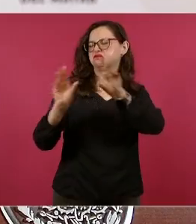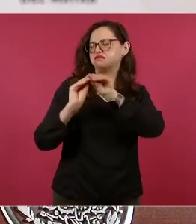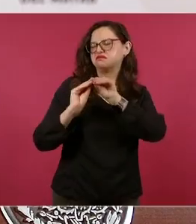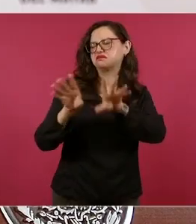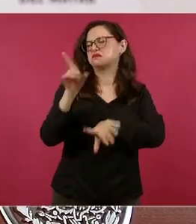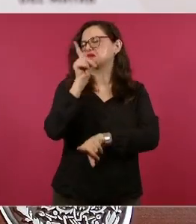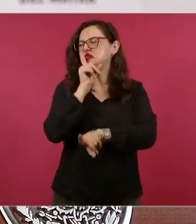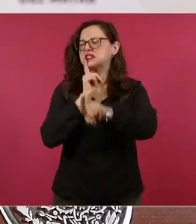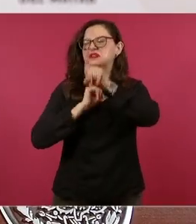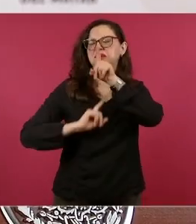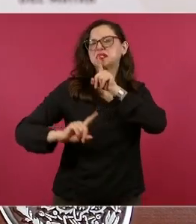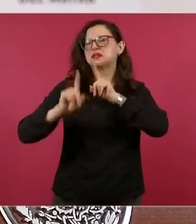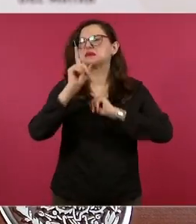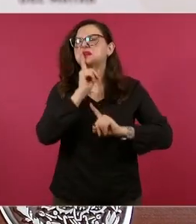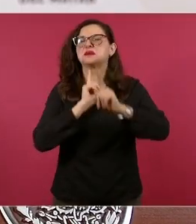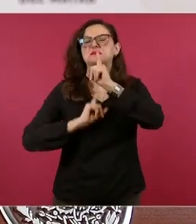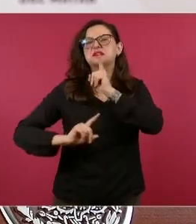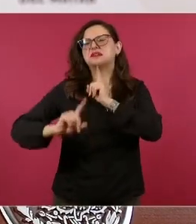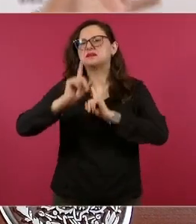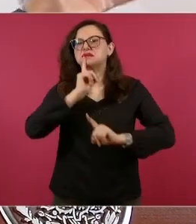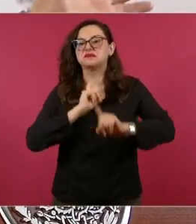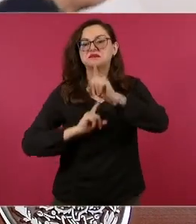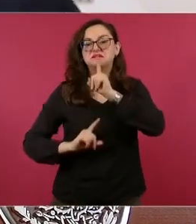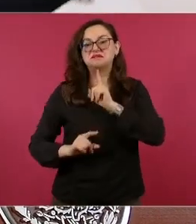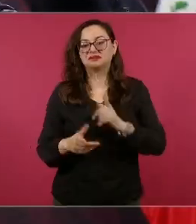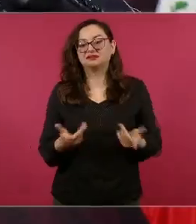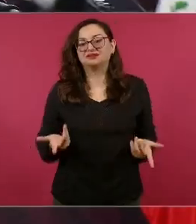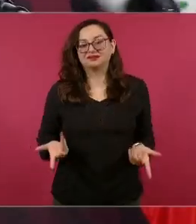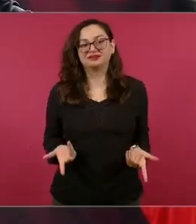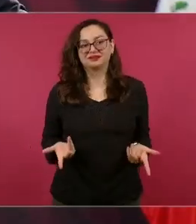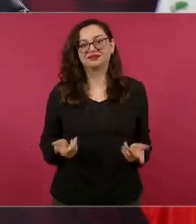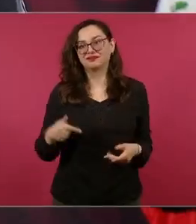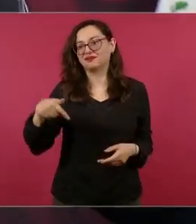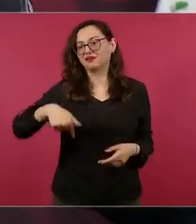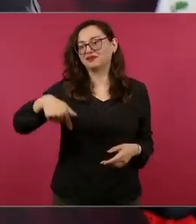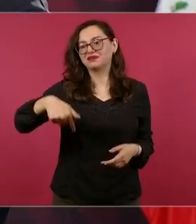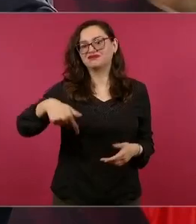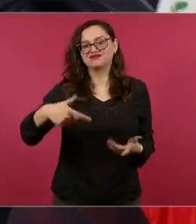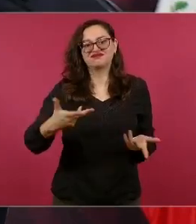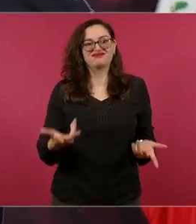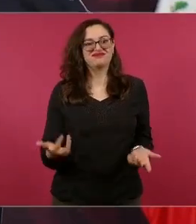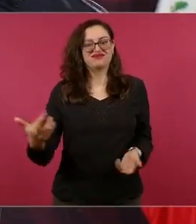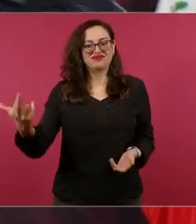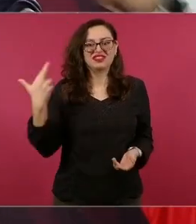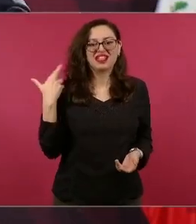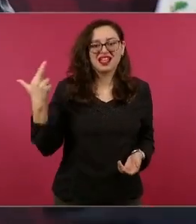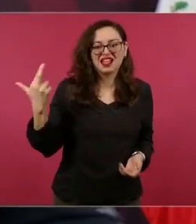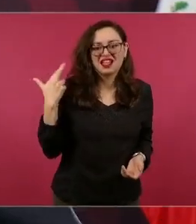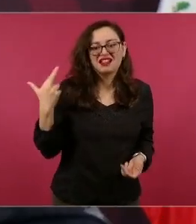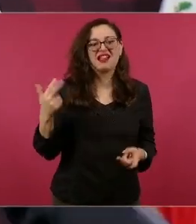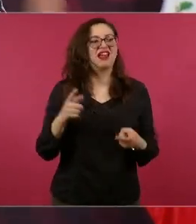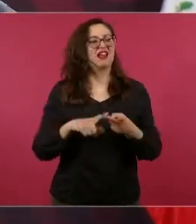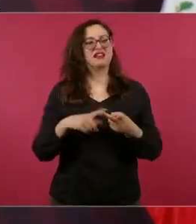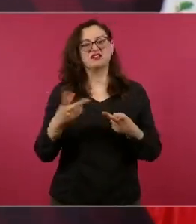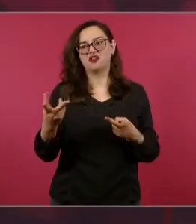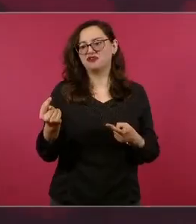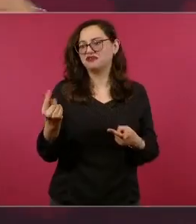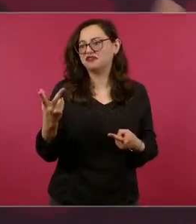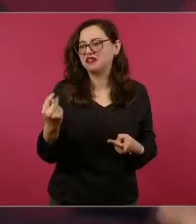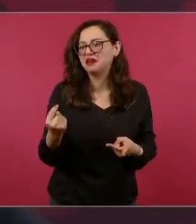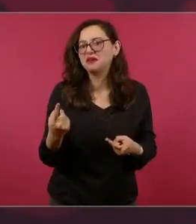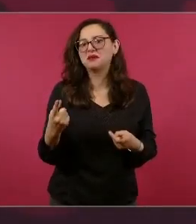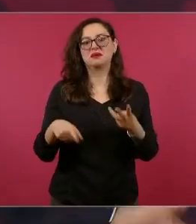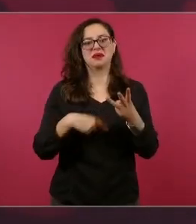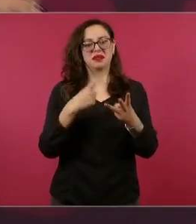la guerra sucia. Porque aquí es donde están concentradas todas las estaciones de radio, los canales de